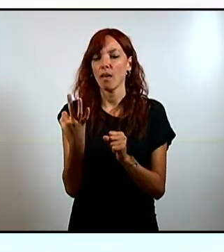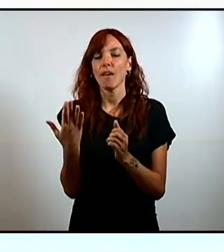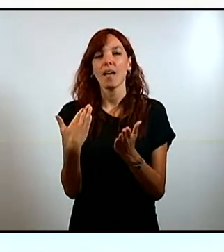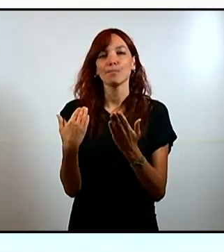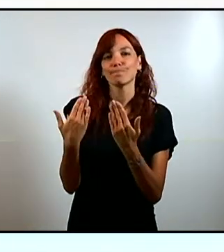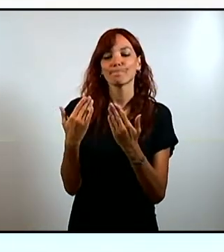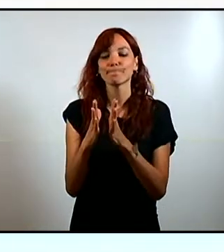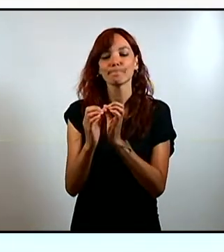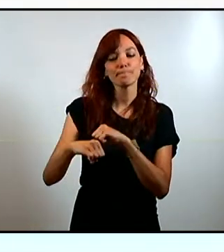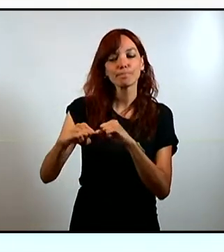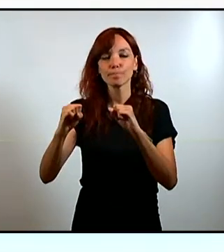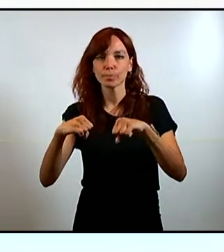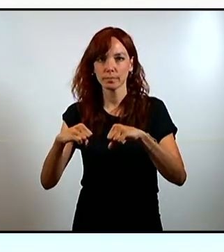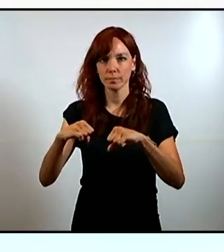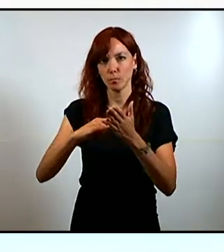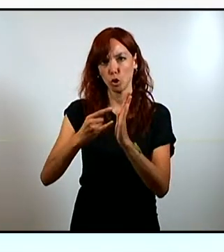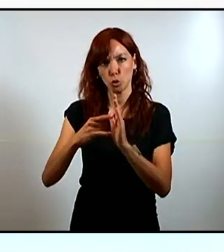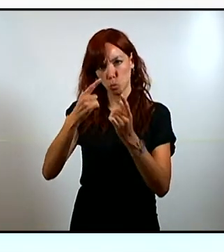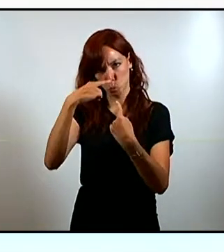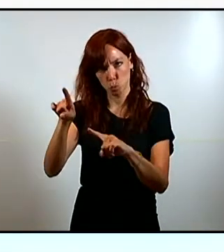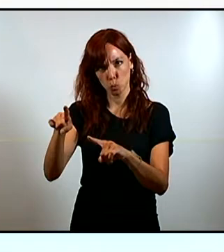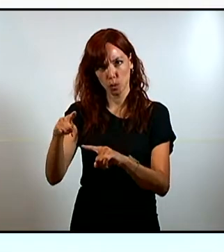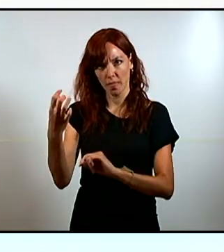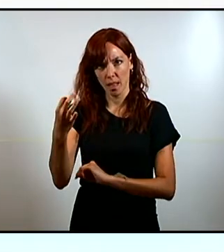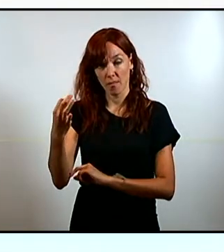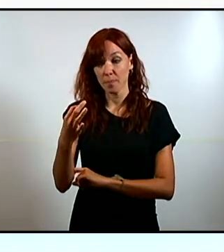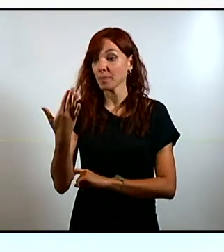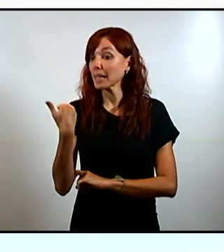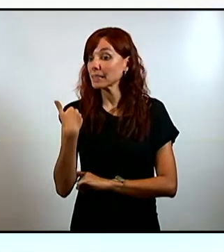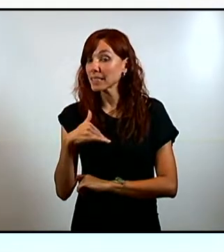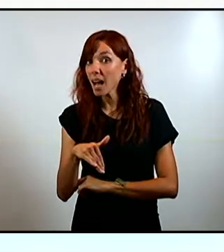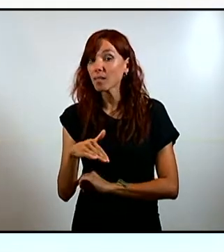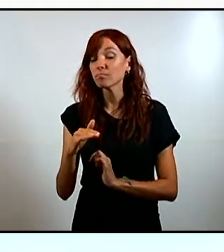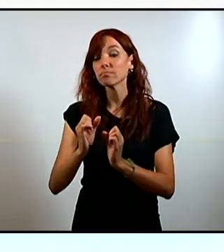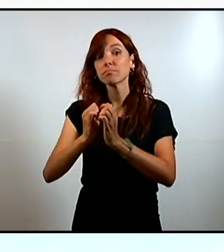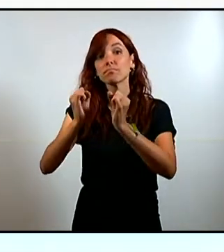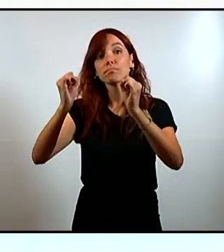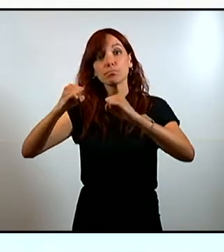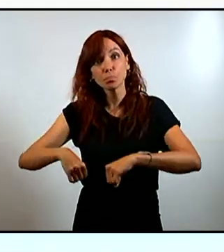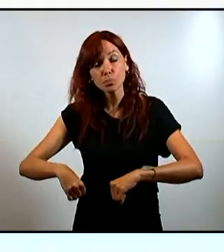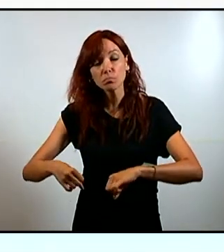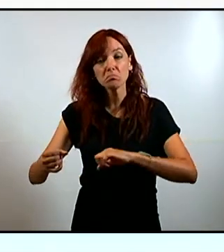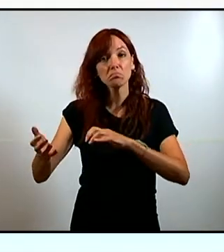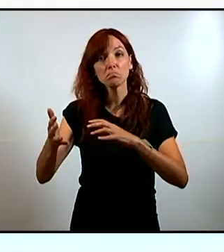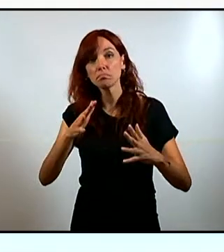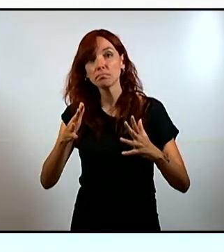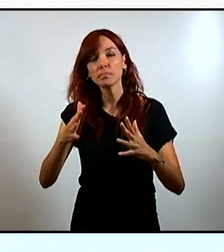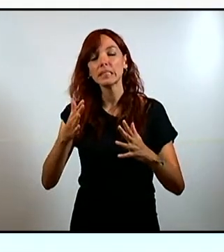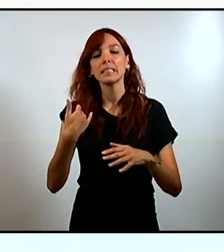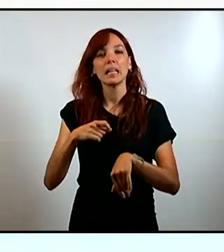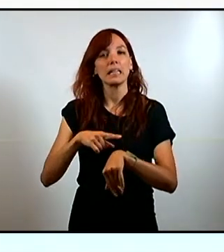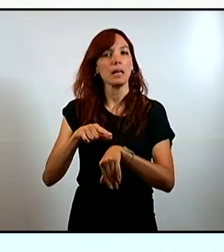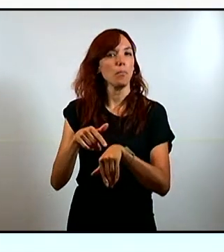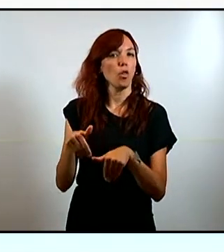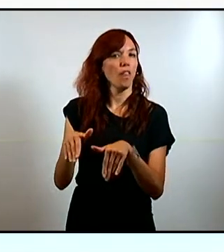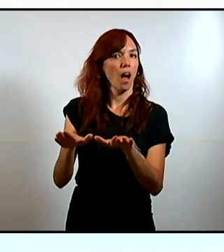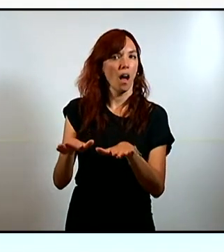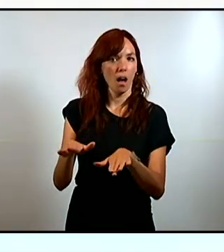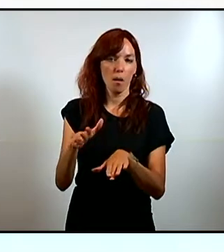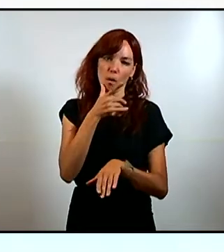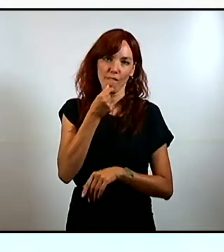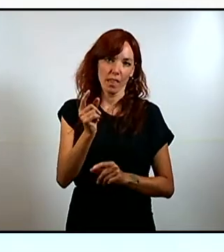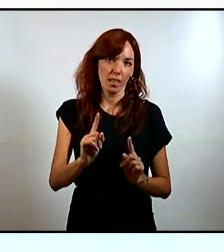sacar adelante este proyecto. En el momento que ambas partes tengan una idea de cuándo puede ser, tenemos que darles un poquito de tiempo porque no es fácil para